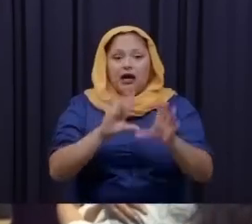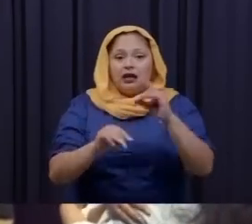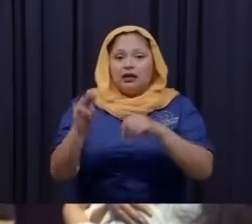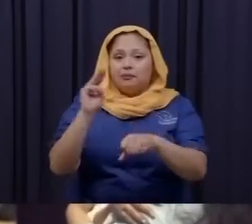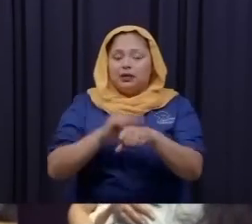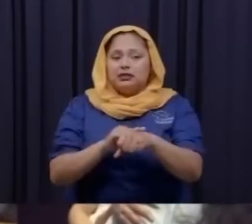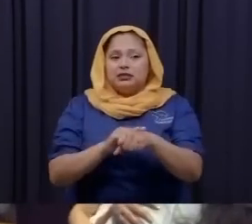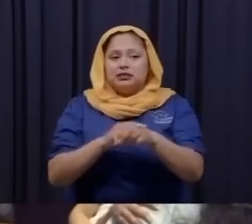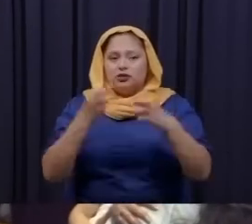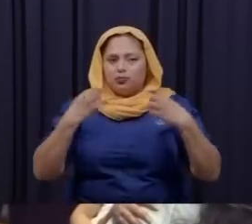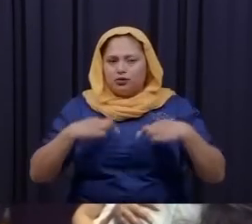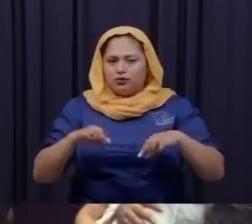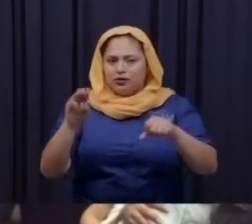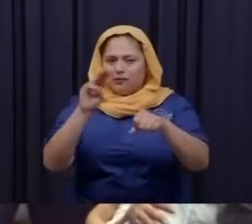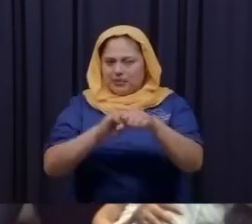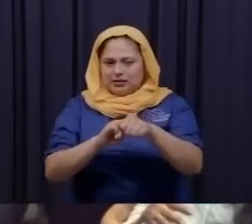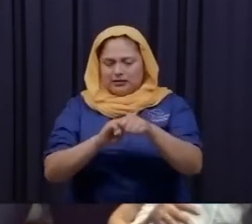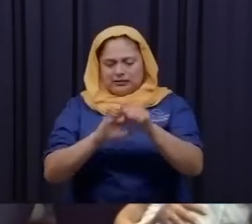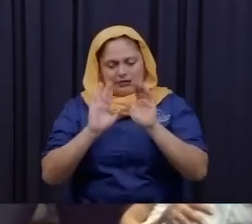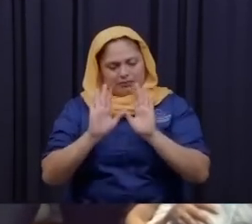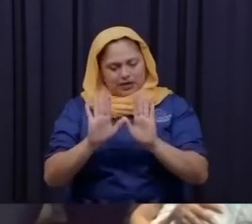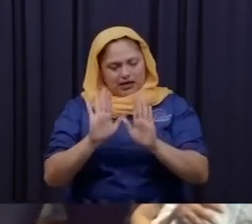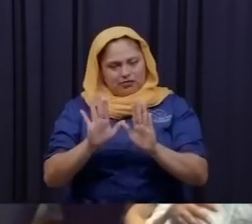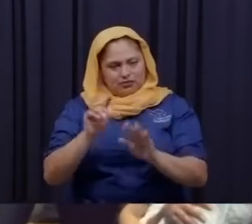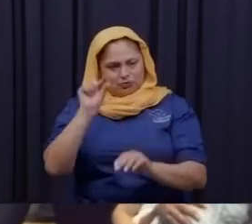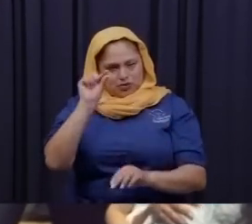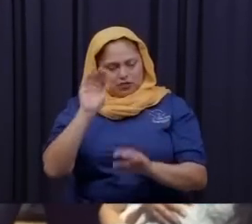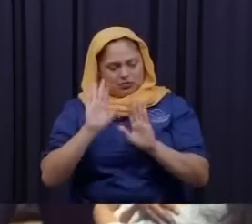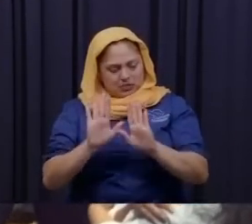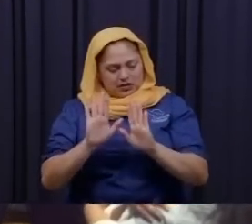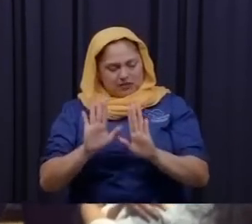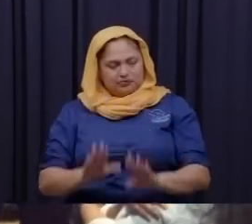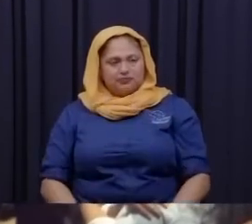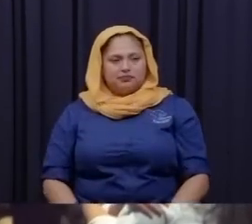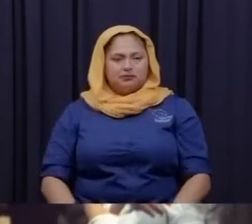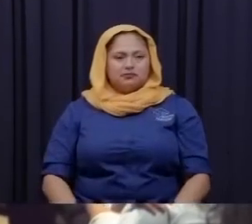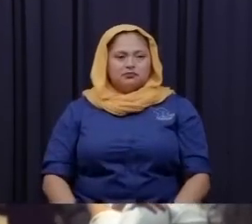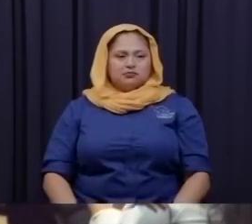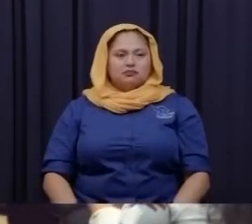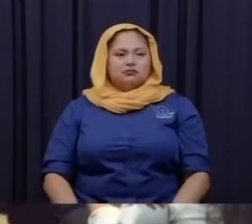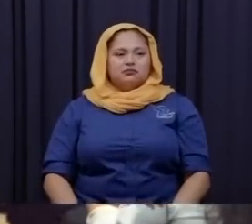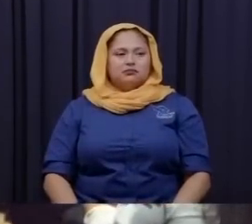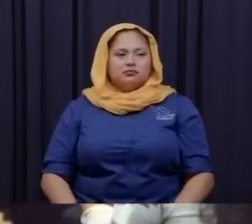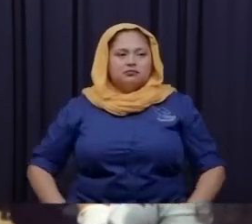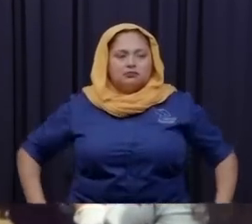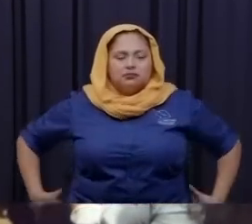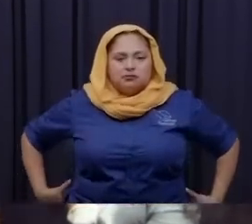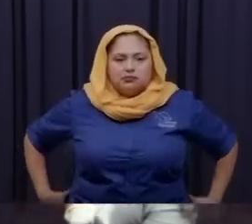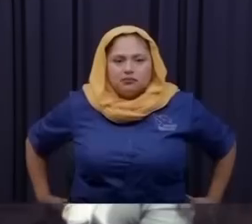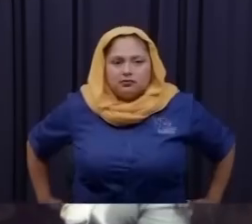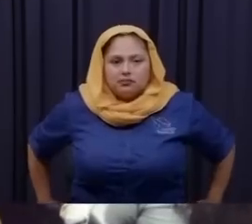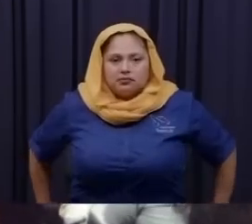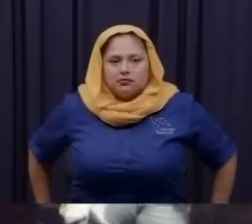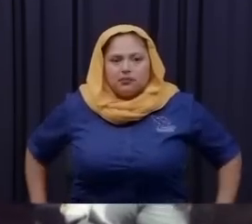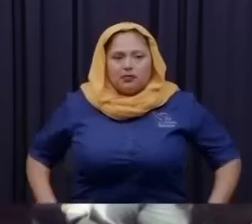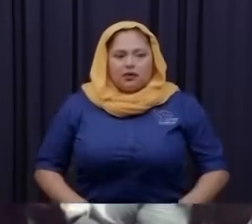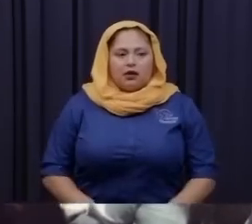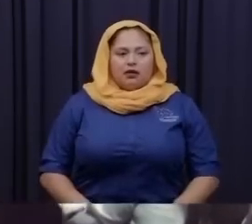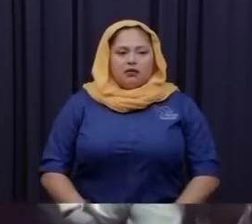a darle una oportunidad más para que usted pueda venir esta noche y darle su corazón al